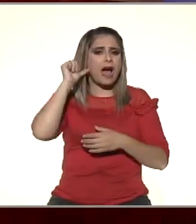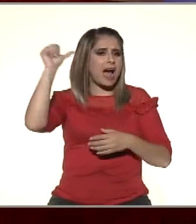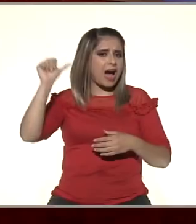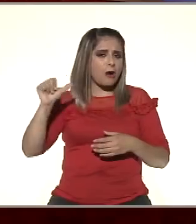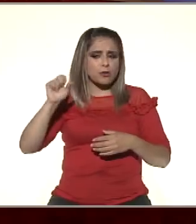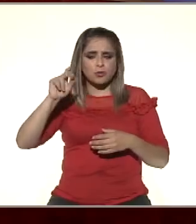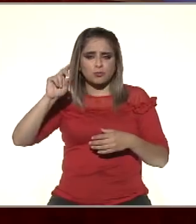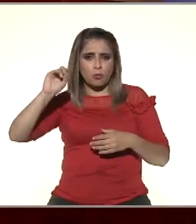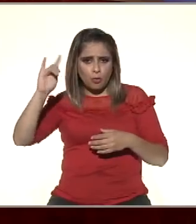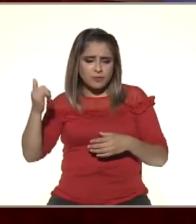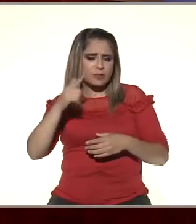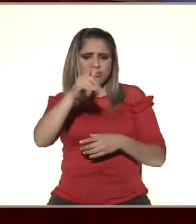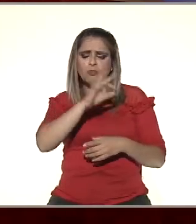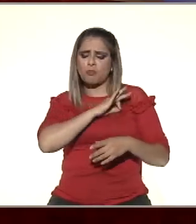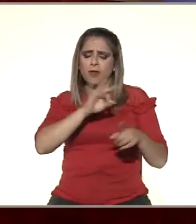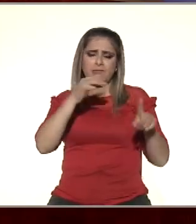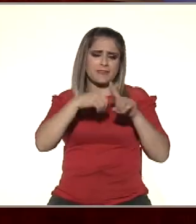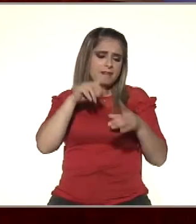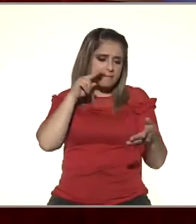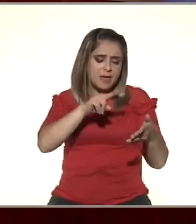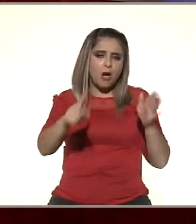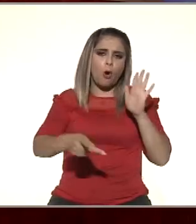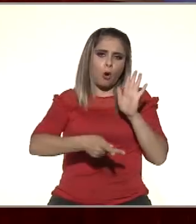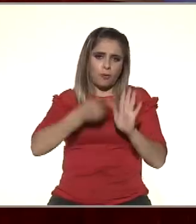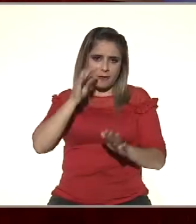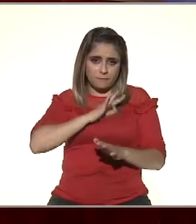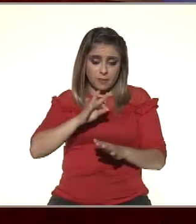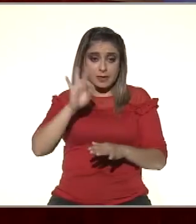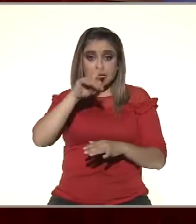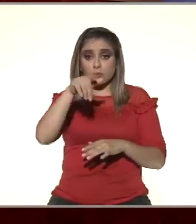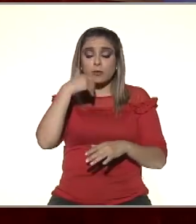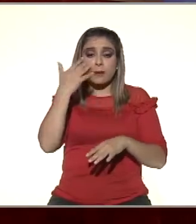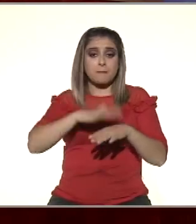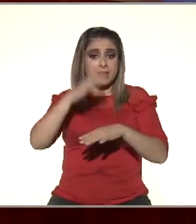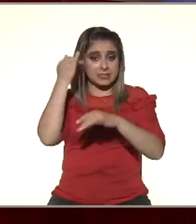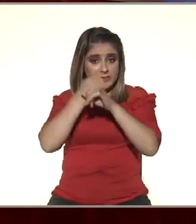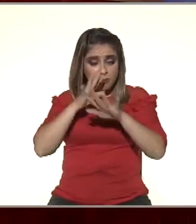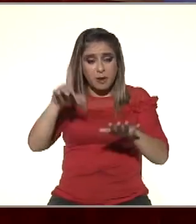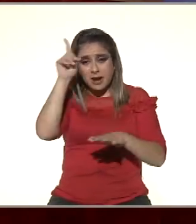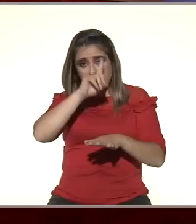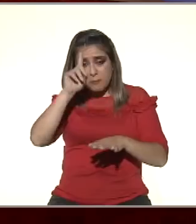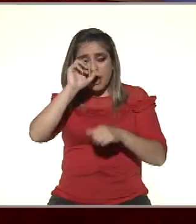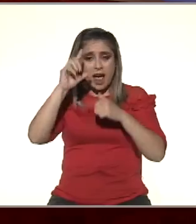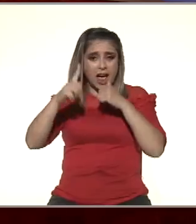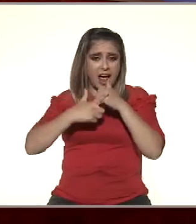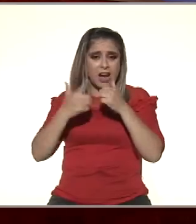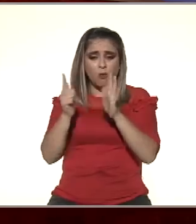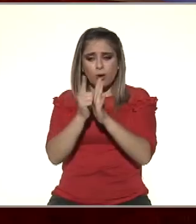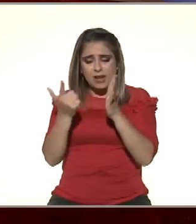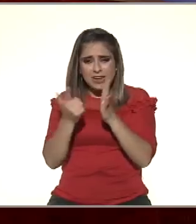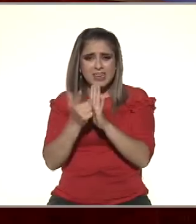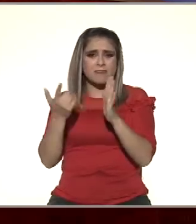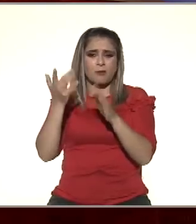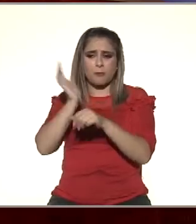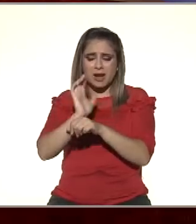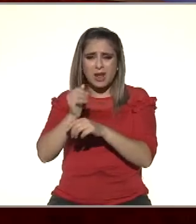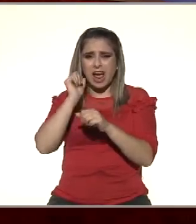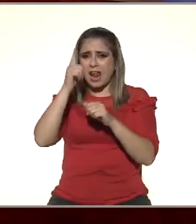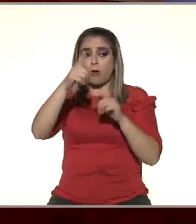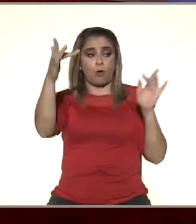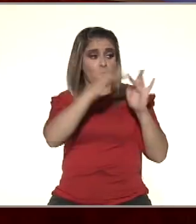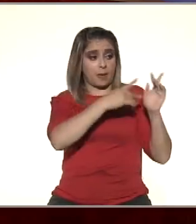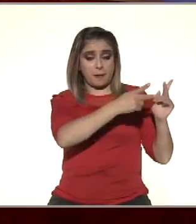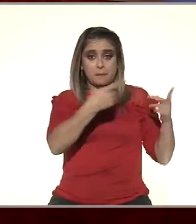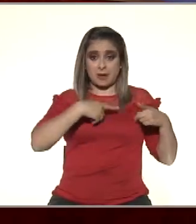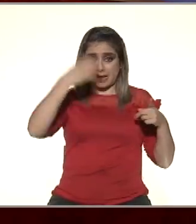Spotify, ahí están todas las emisiones. Y también, si quieren obtener más información, recomendaciones bibliográficas y el contacto de nuestros especialistas,